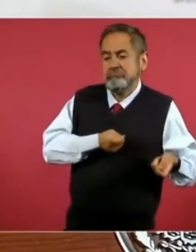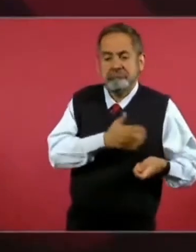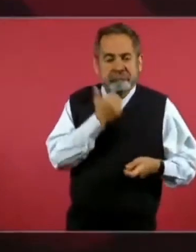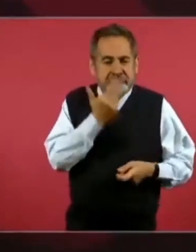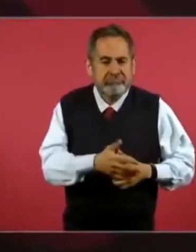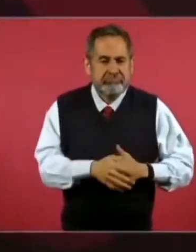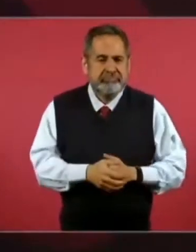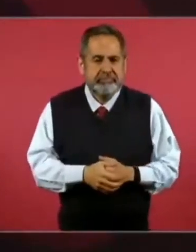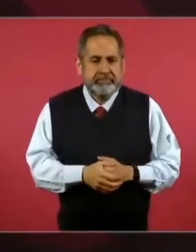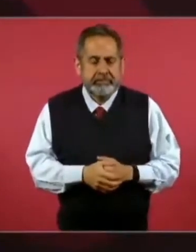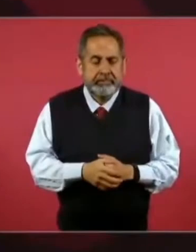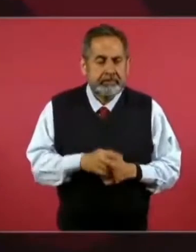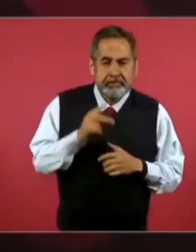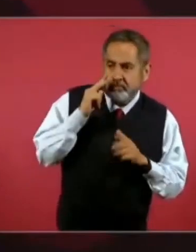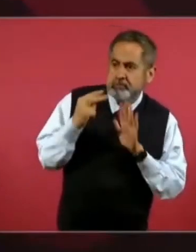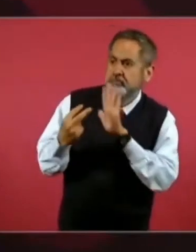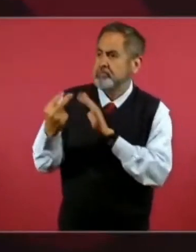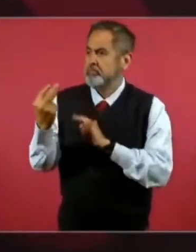que no dan la cara,